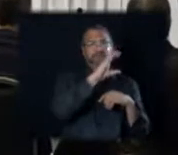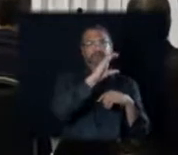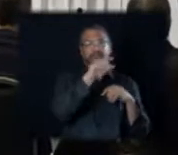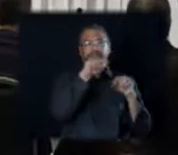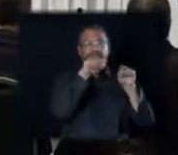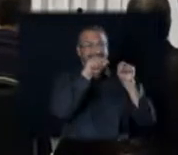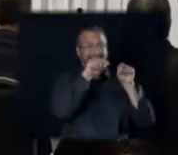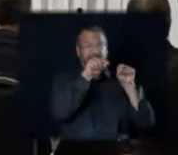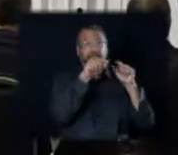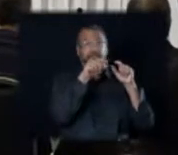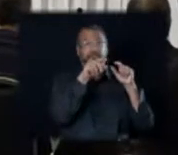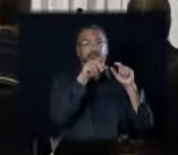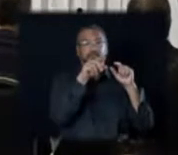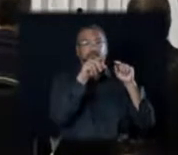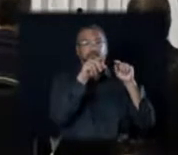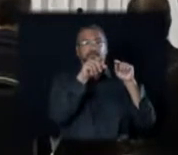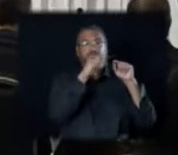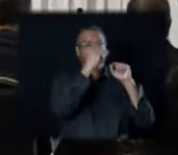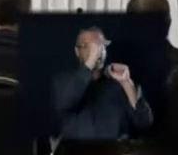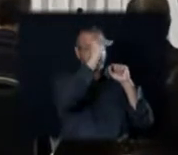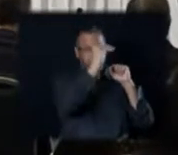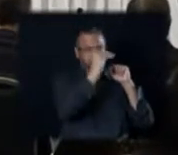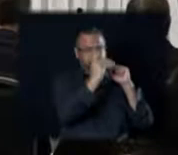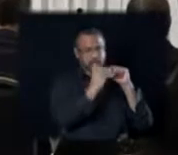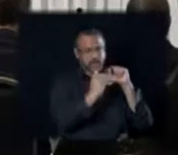el 18 de diciembre